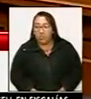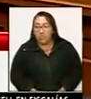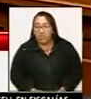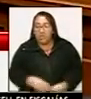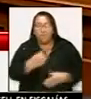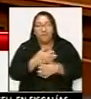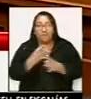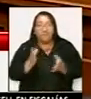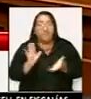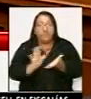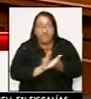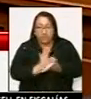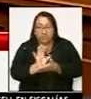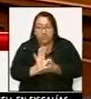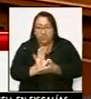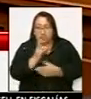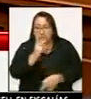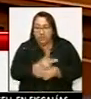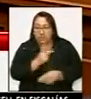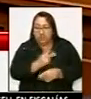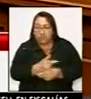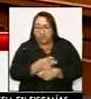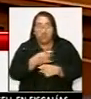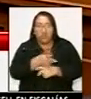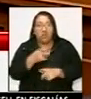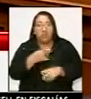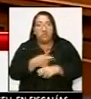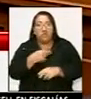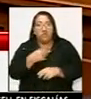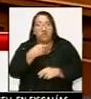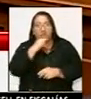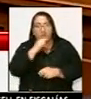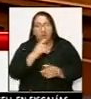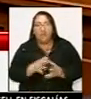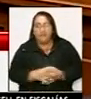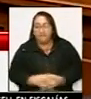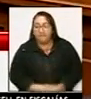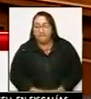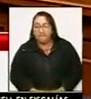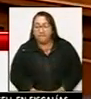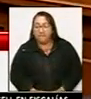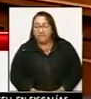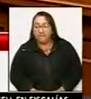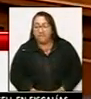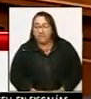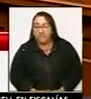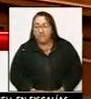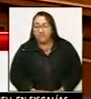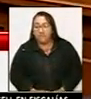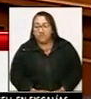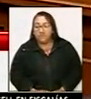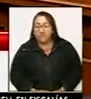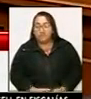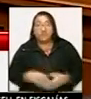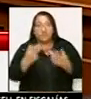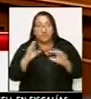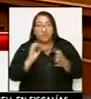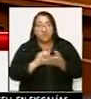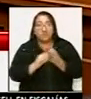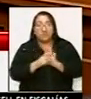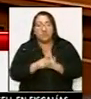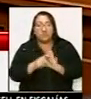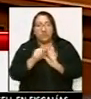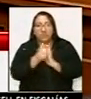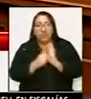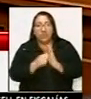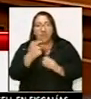de evitar, prevenir la violencia contra las mujeres. Este es un mecanismo que se encuentra regulado en la ley, en el